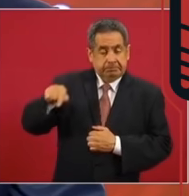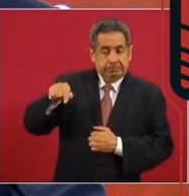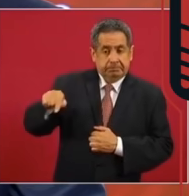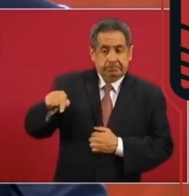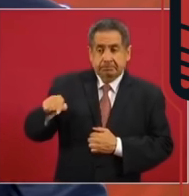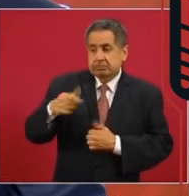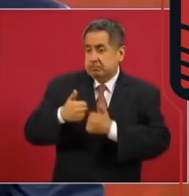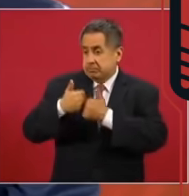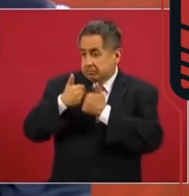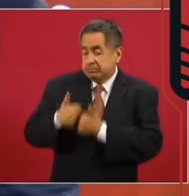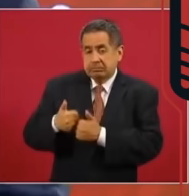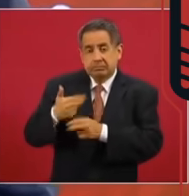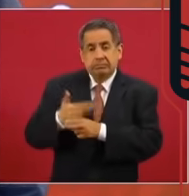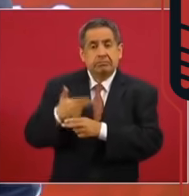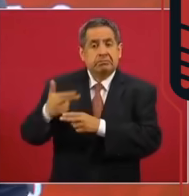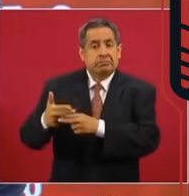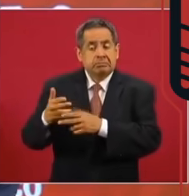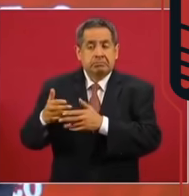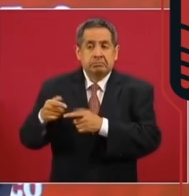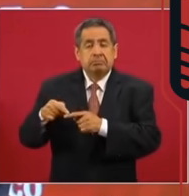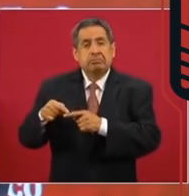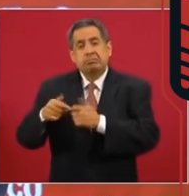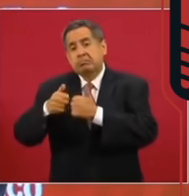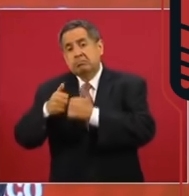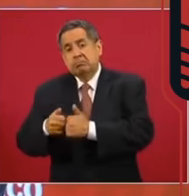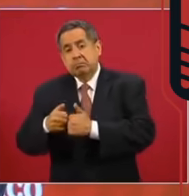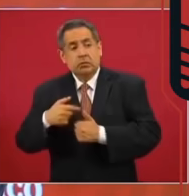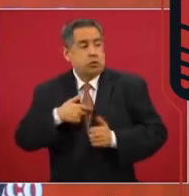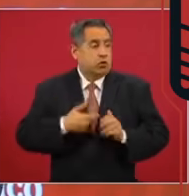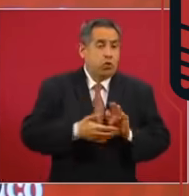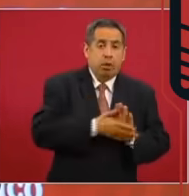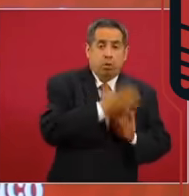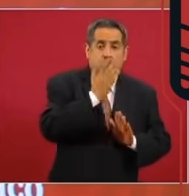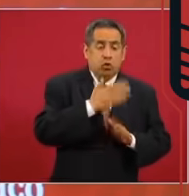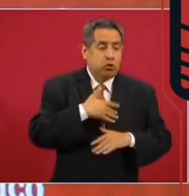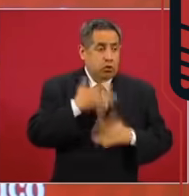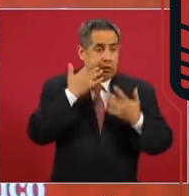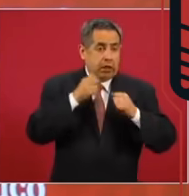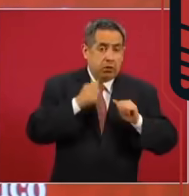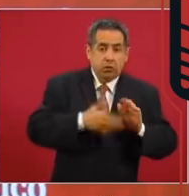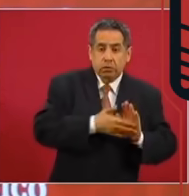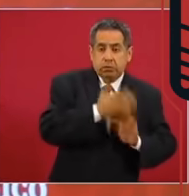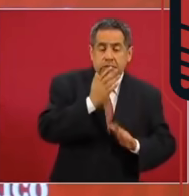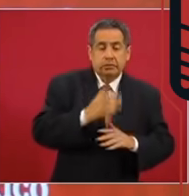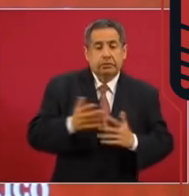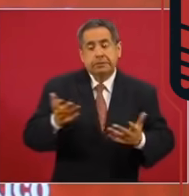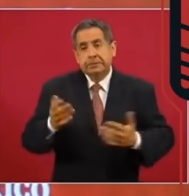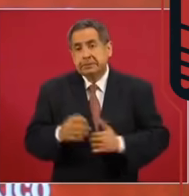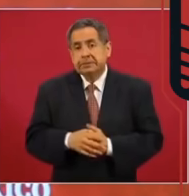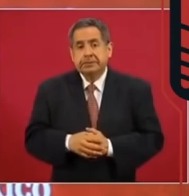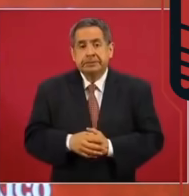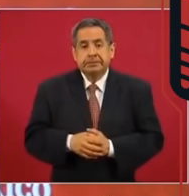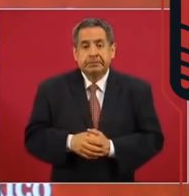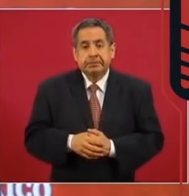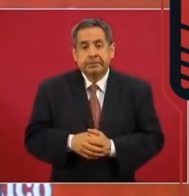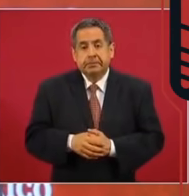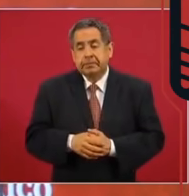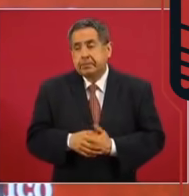piensan quedarse hasta que yo me vaya, pues es cosa nada más